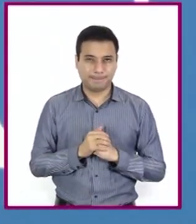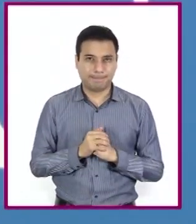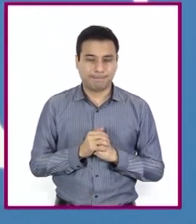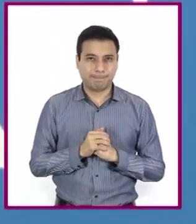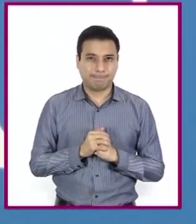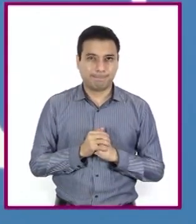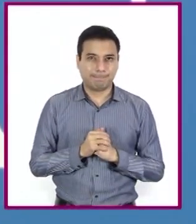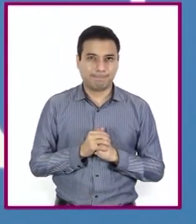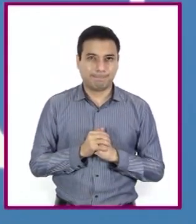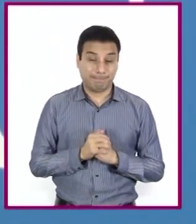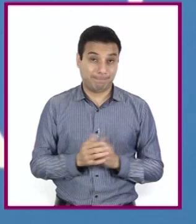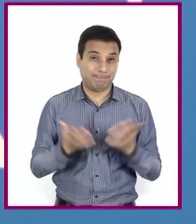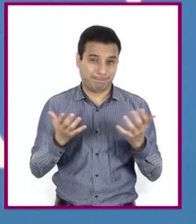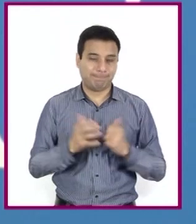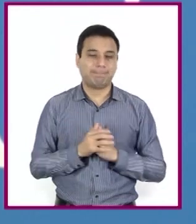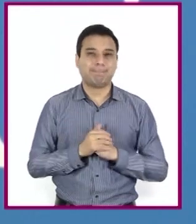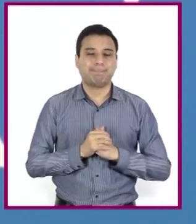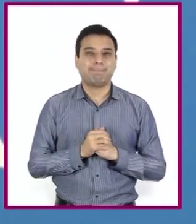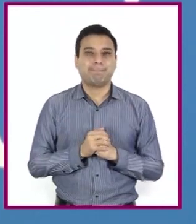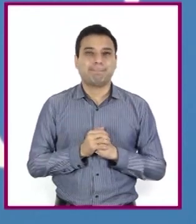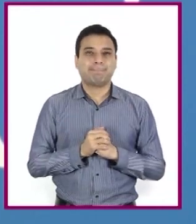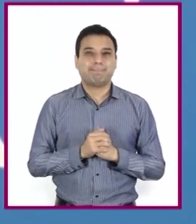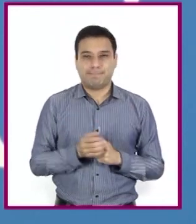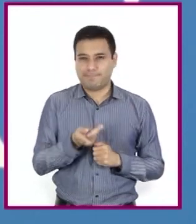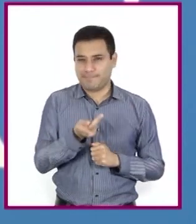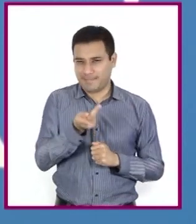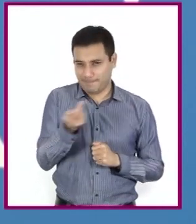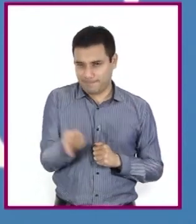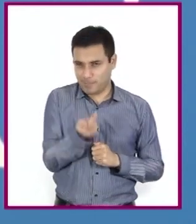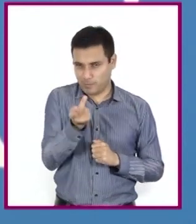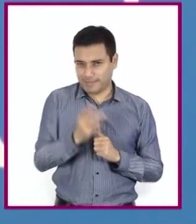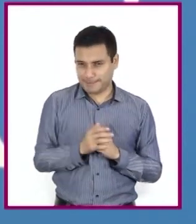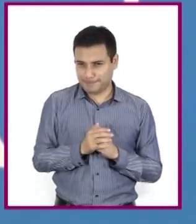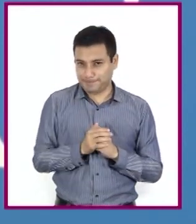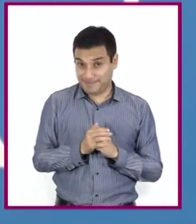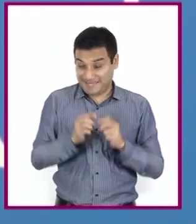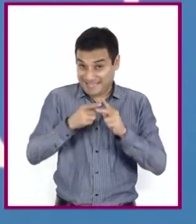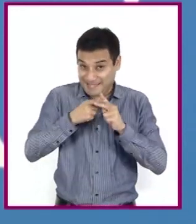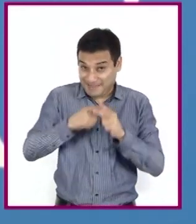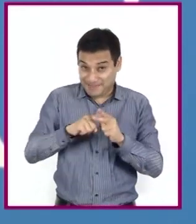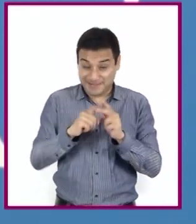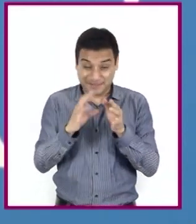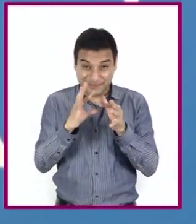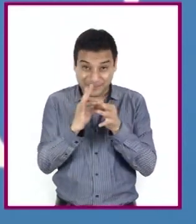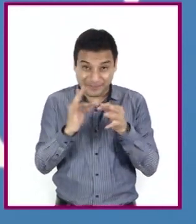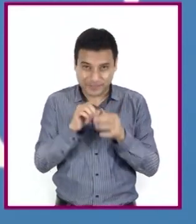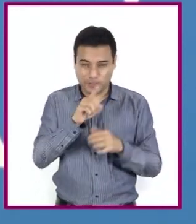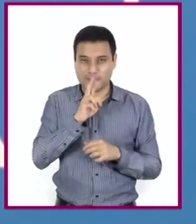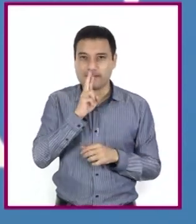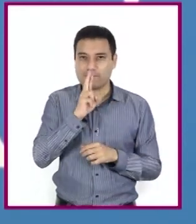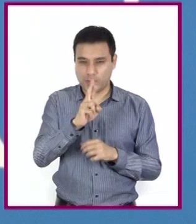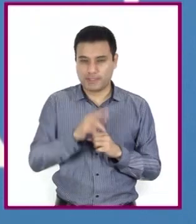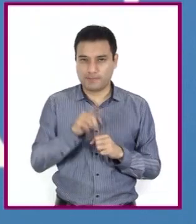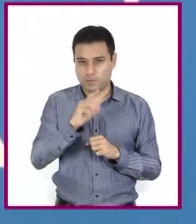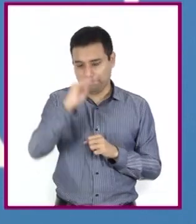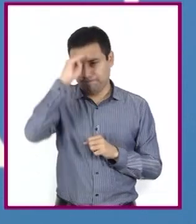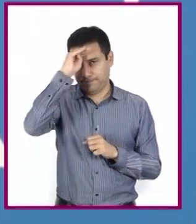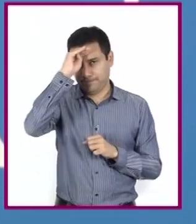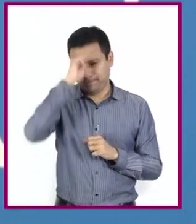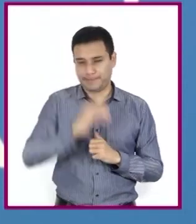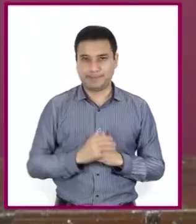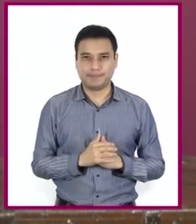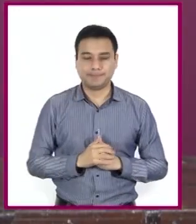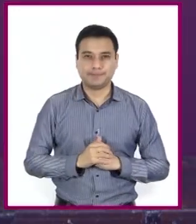lo anterior, podrán retomar las preguntas que se plantearon al inicio de la sesión y reflexionar sobre ellas.